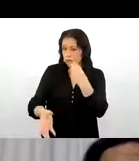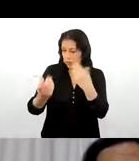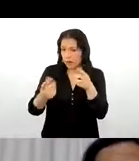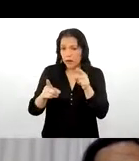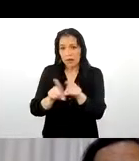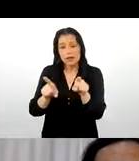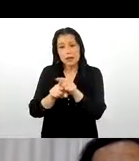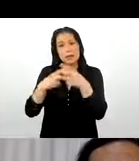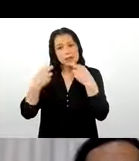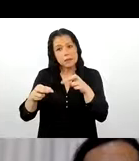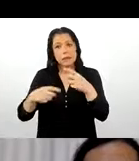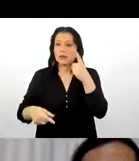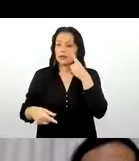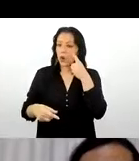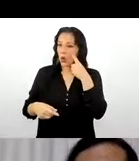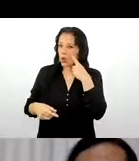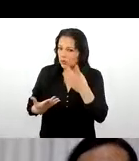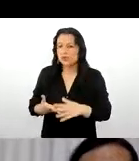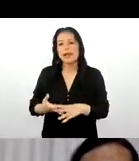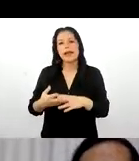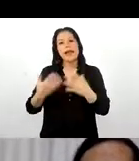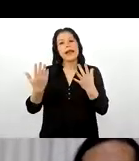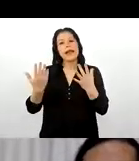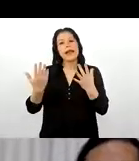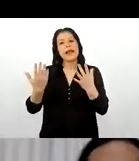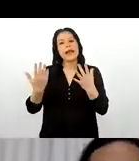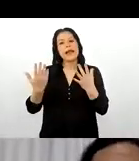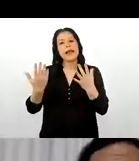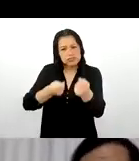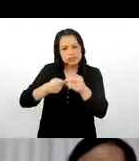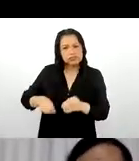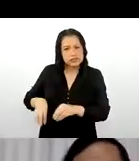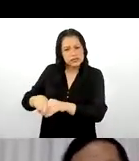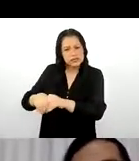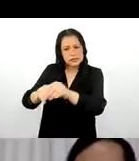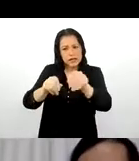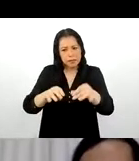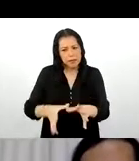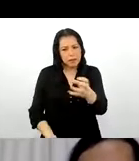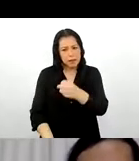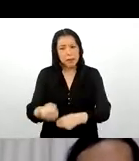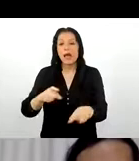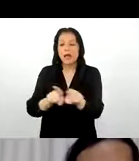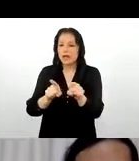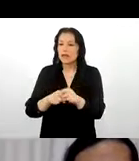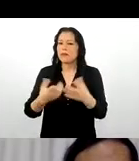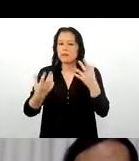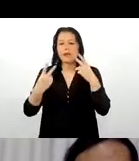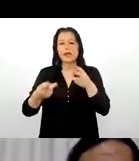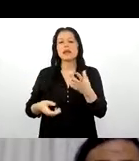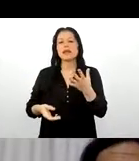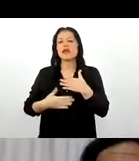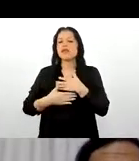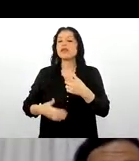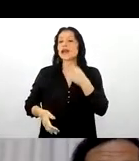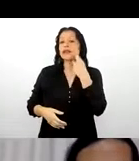te permite poder conocer las técnicas de cosecha, de siembra, y a su vez también poder degustar en este restaurante que